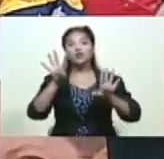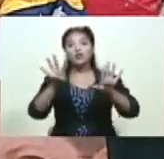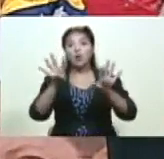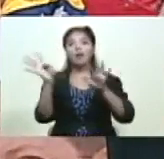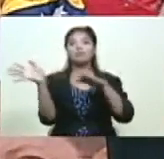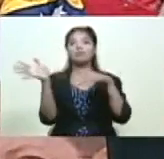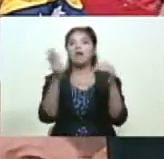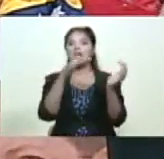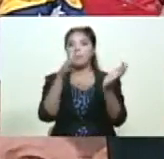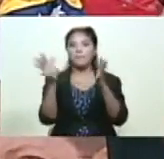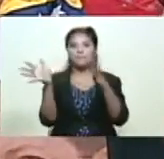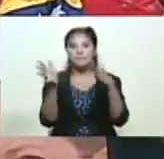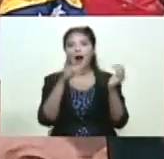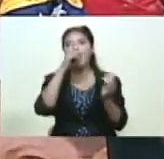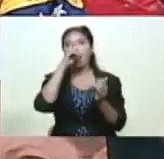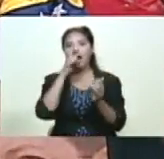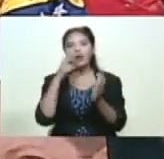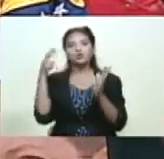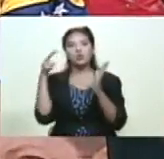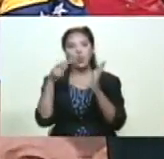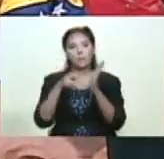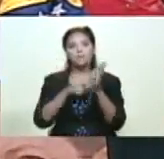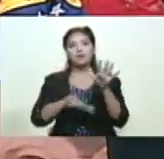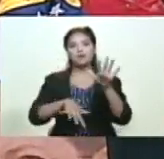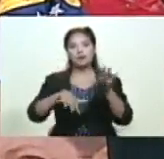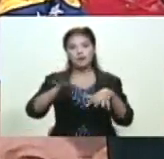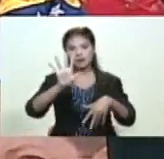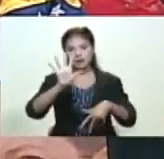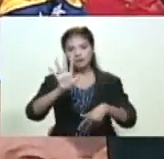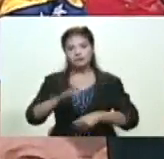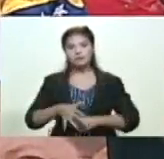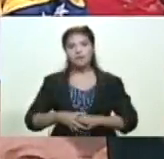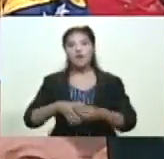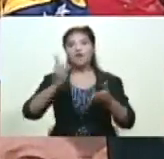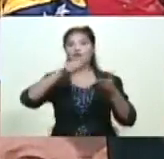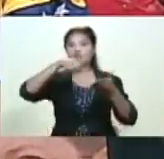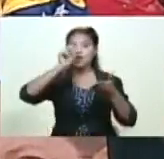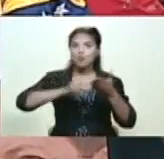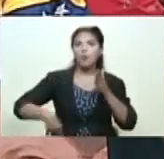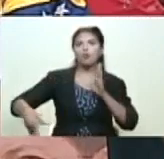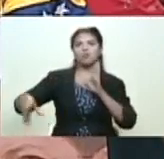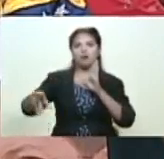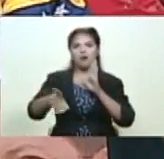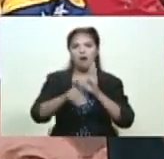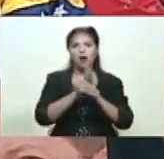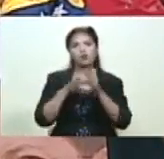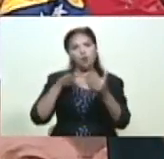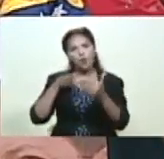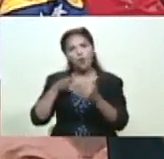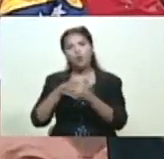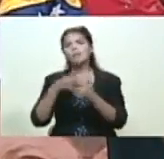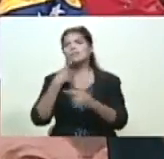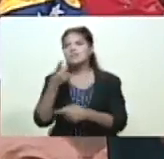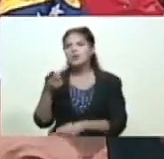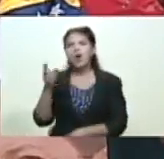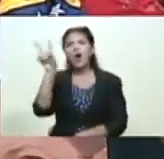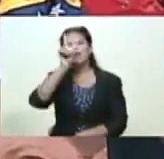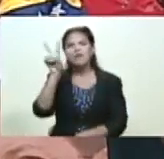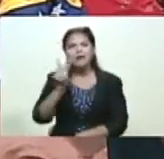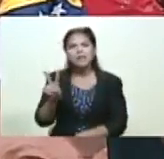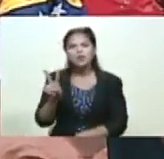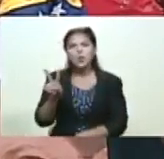marzo del año 2015, a firmar un decreto donde declaró a